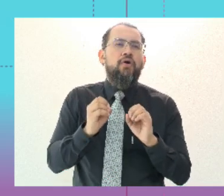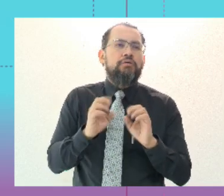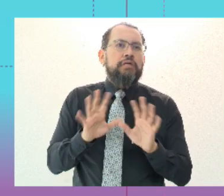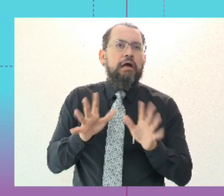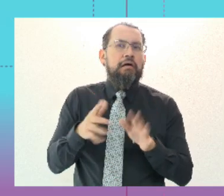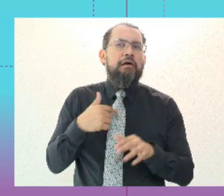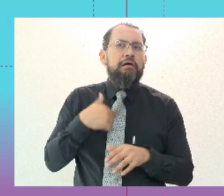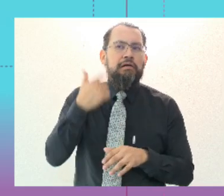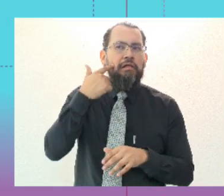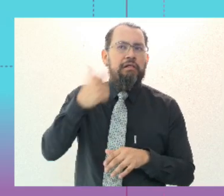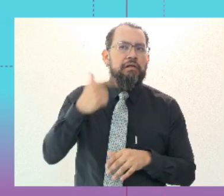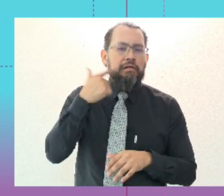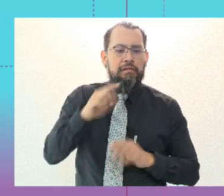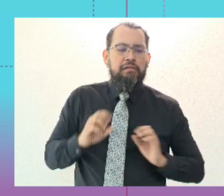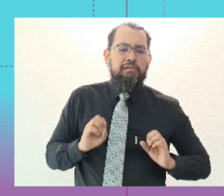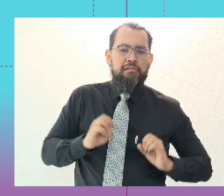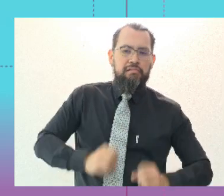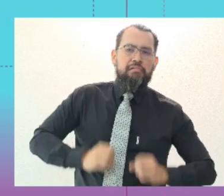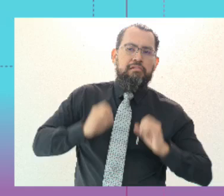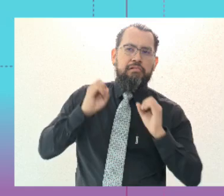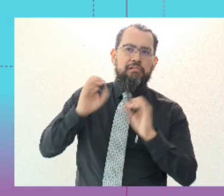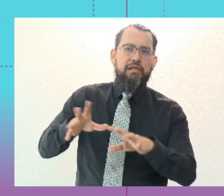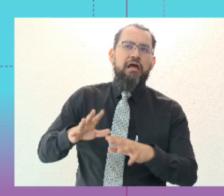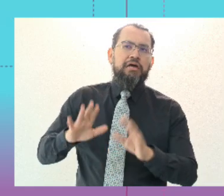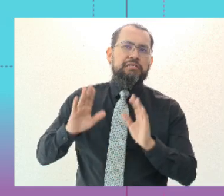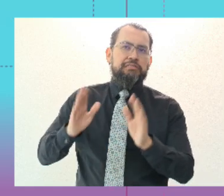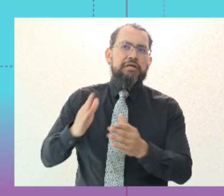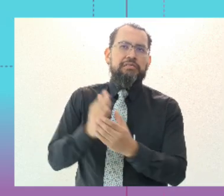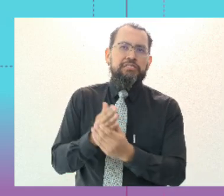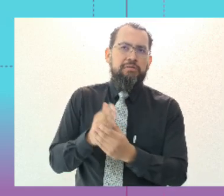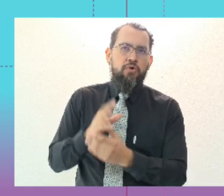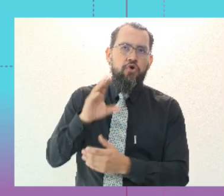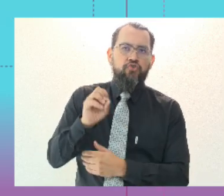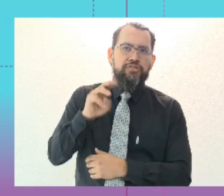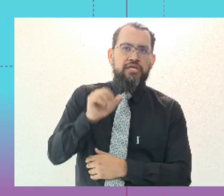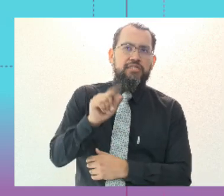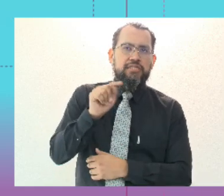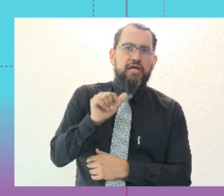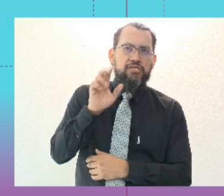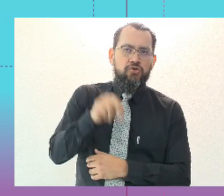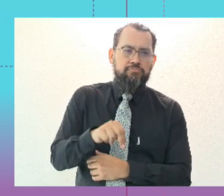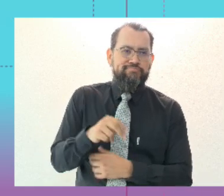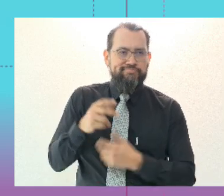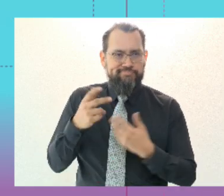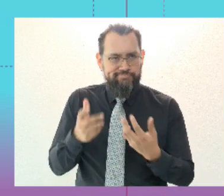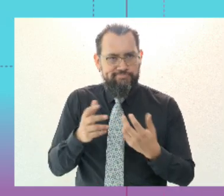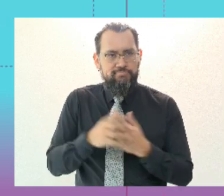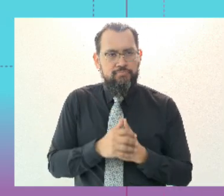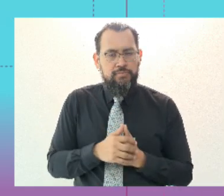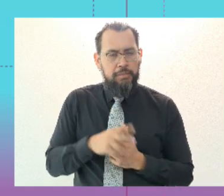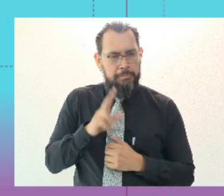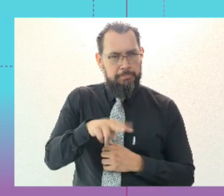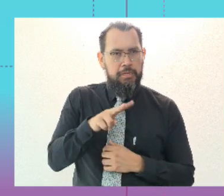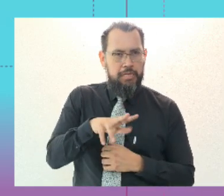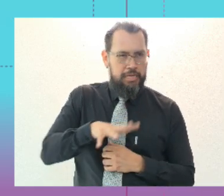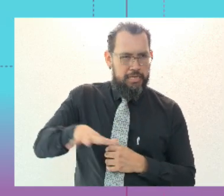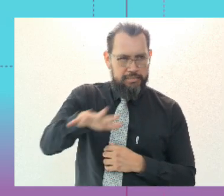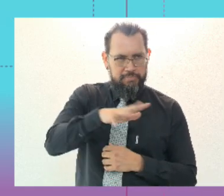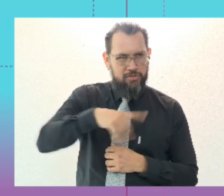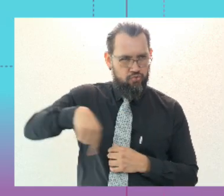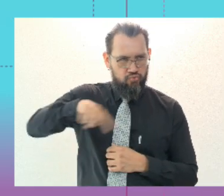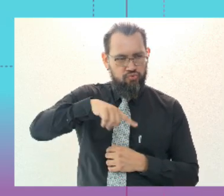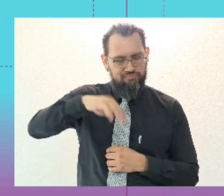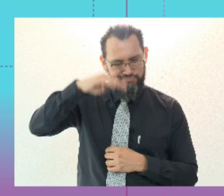nuestras oficinas y que se vayan a los archivos de concentración. Creo que es un espacio muy interesante de